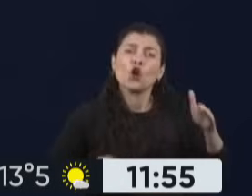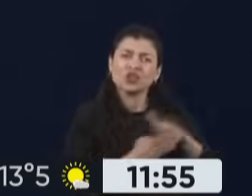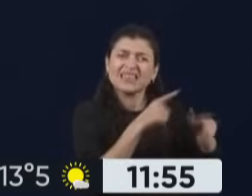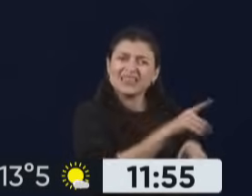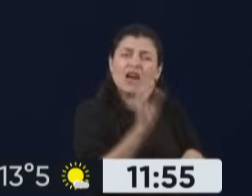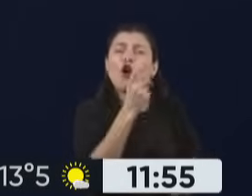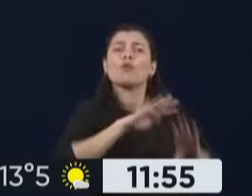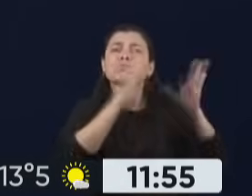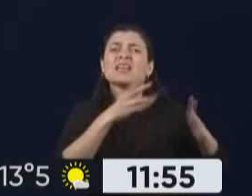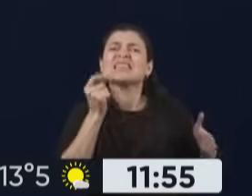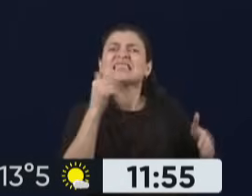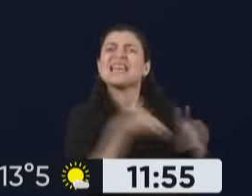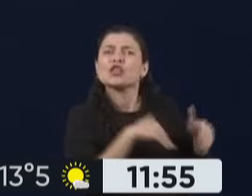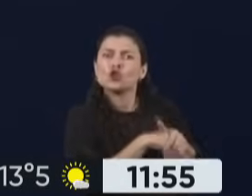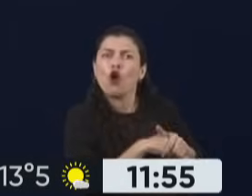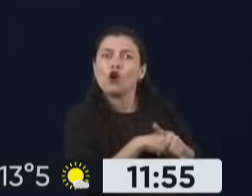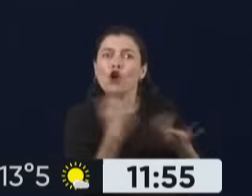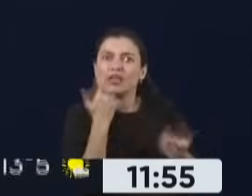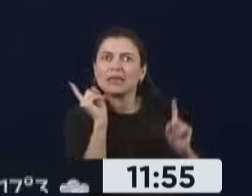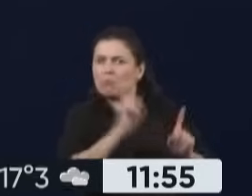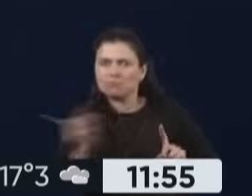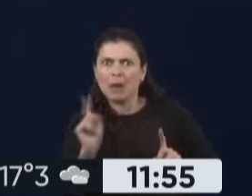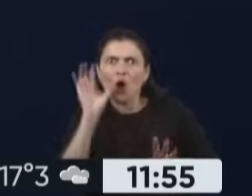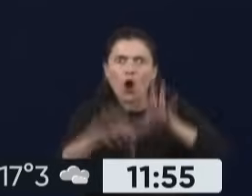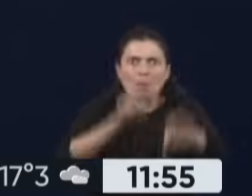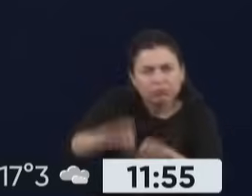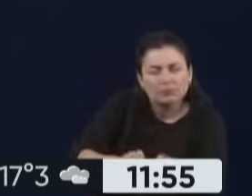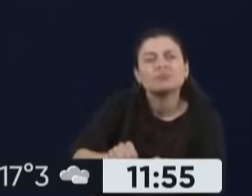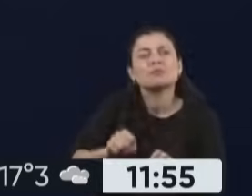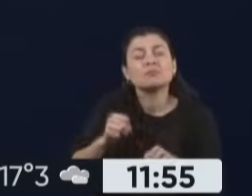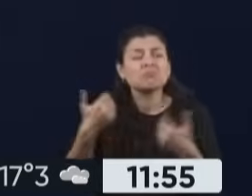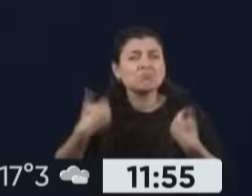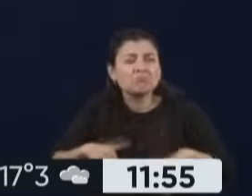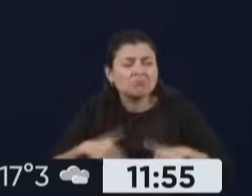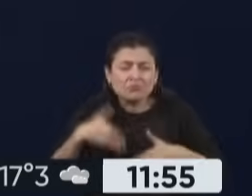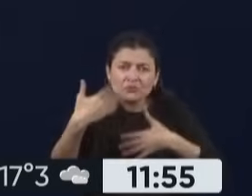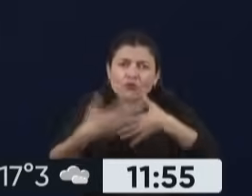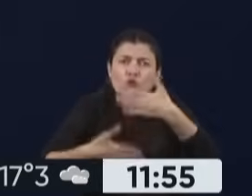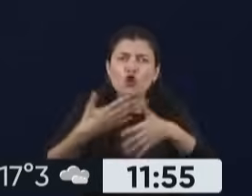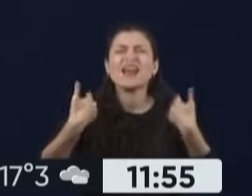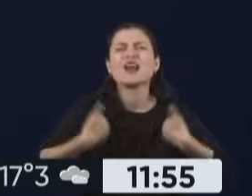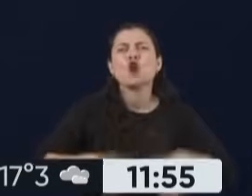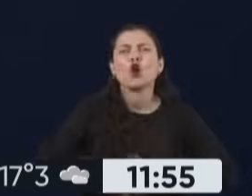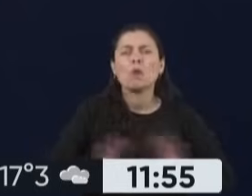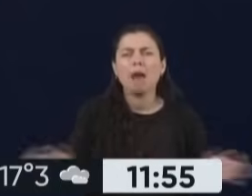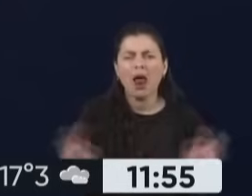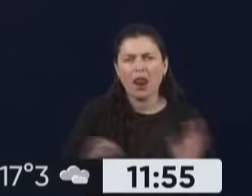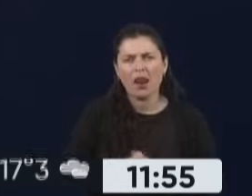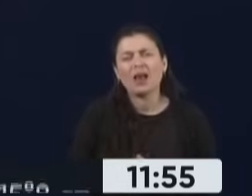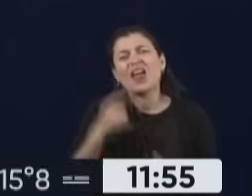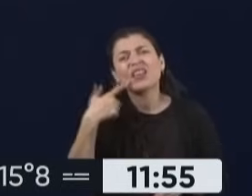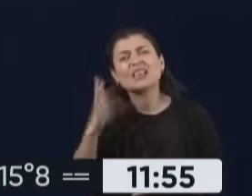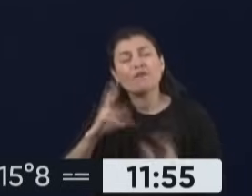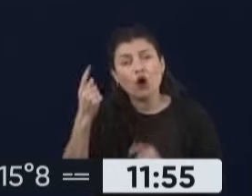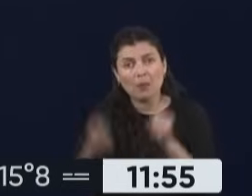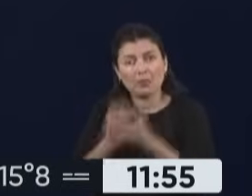del mercado, los bancos están volviendo a comportarse como bancos. Y hoy tienen mayor demanda de crédito. El crédito ha crecido al 50%